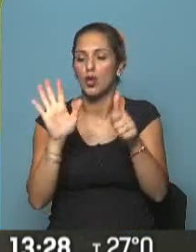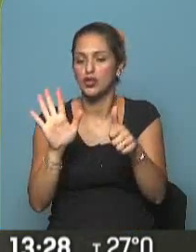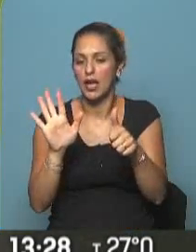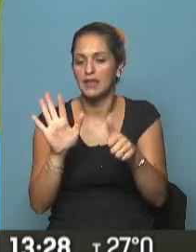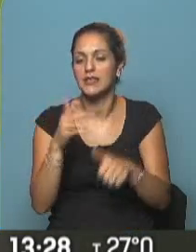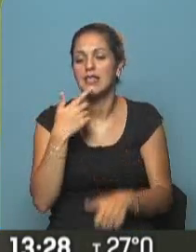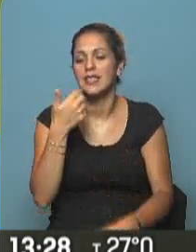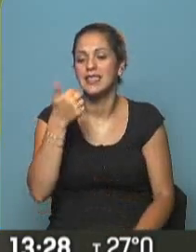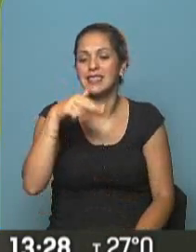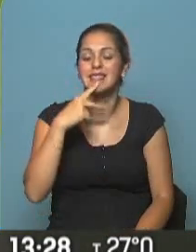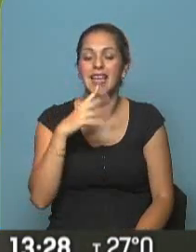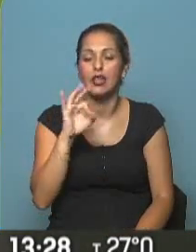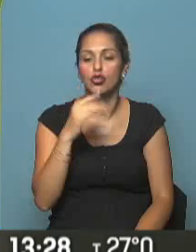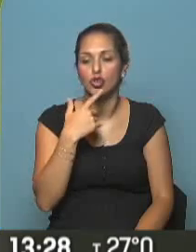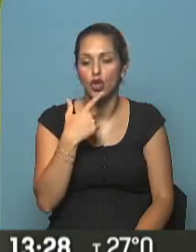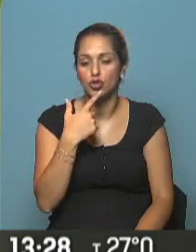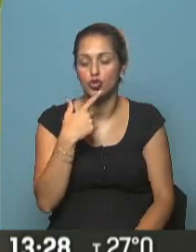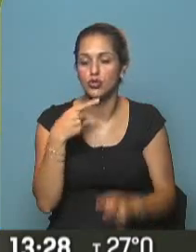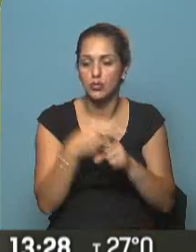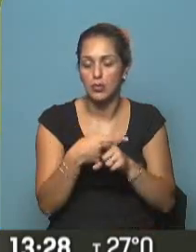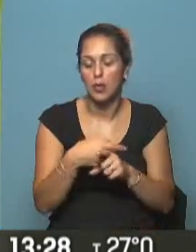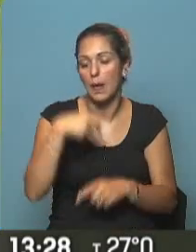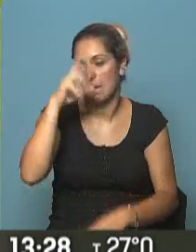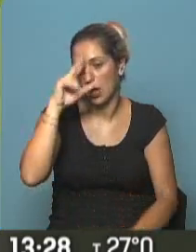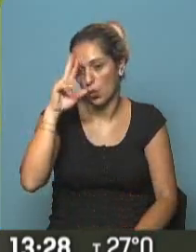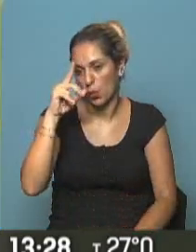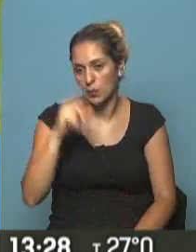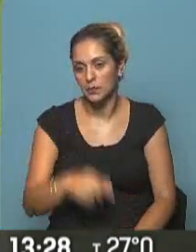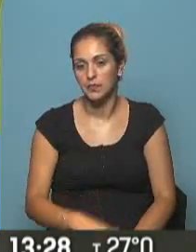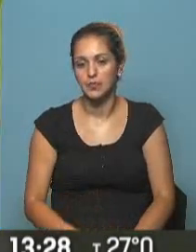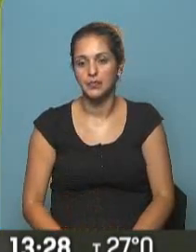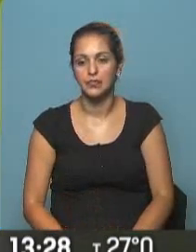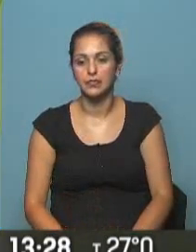Santos y Real Garcilaso de Perú.